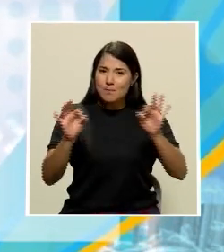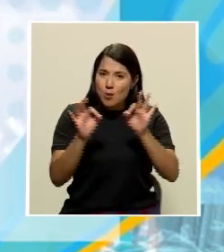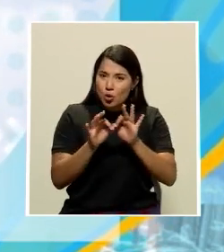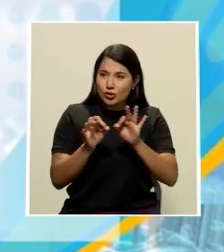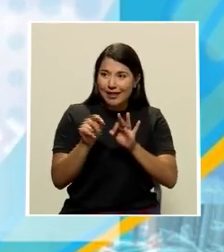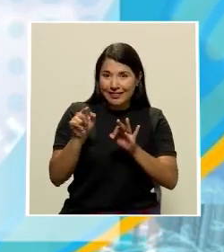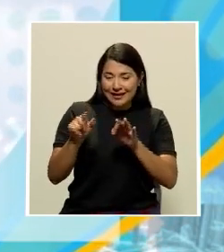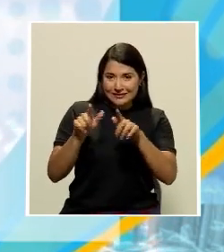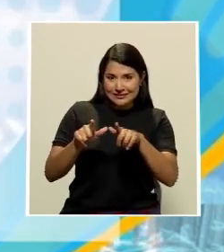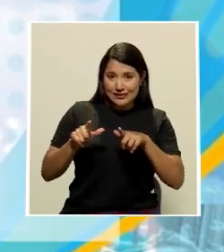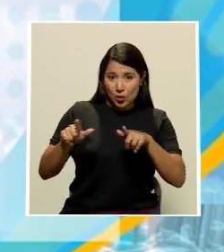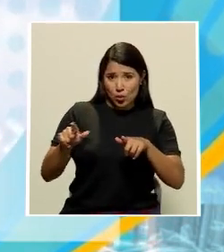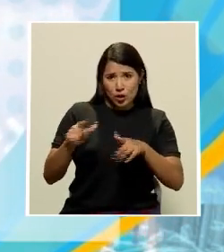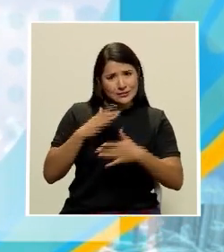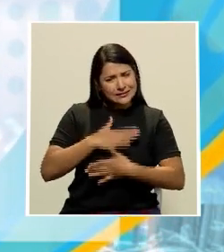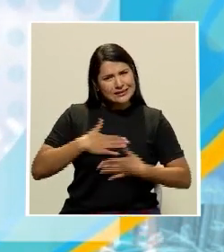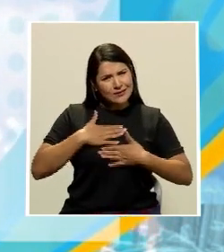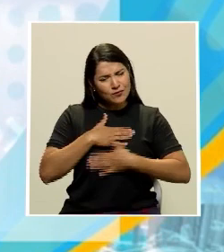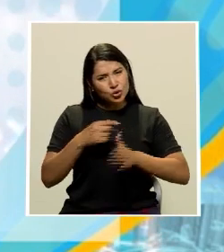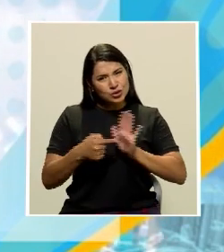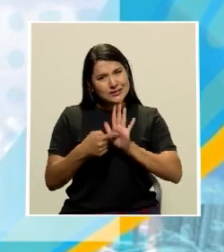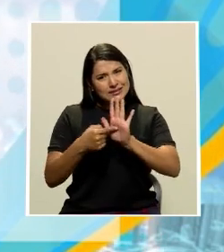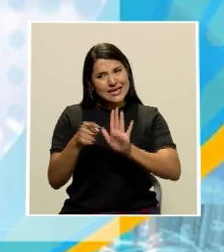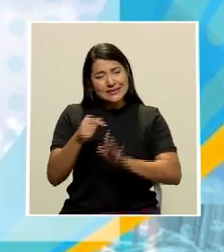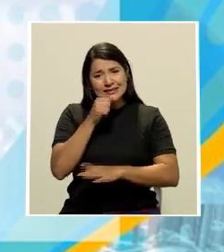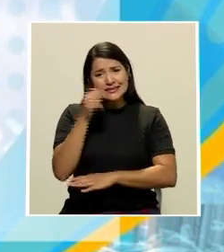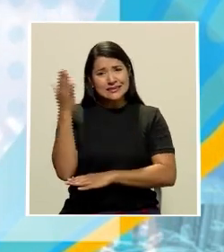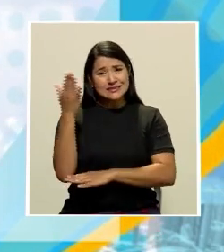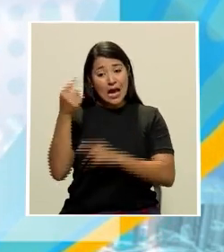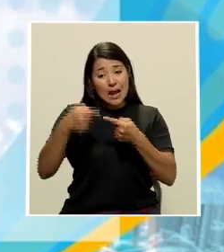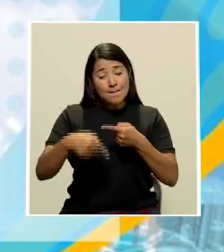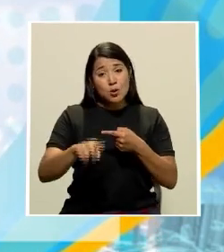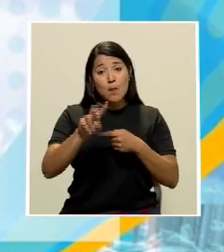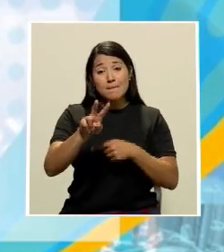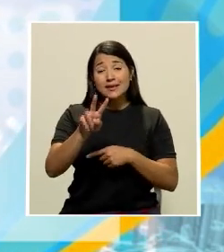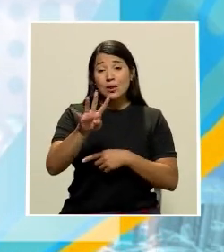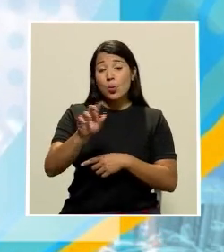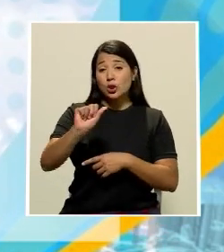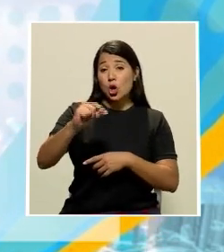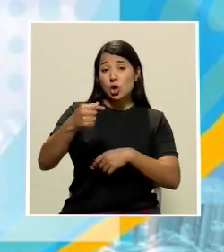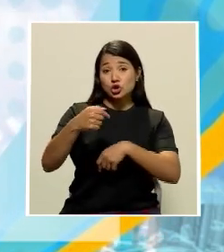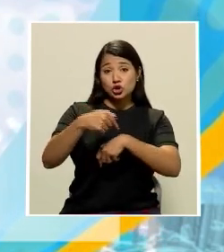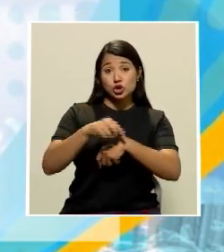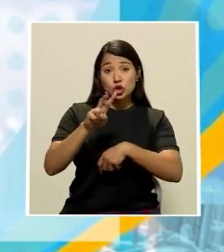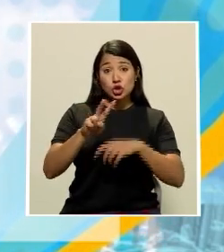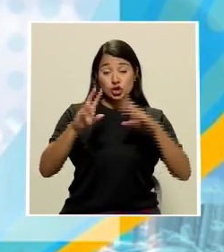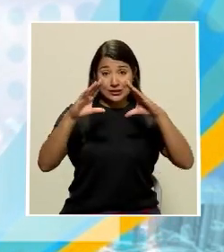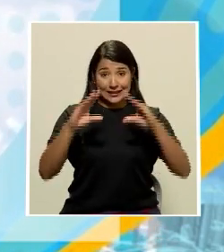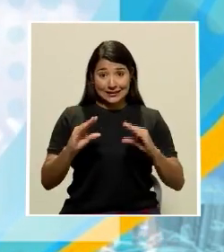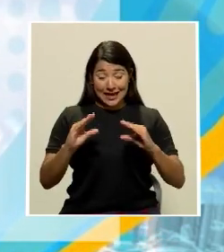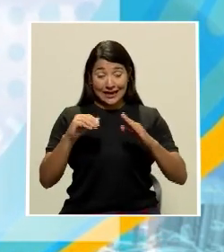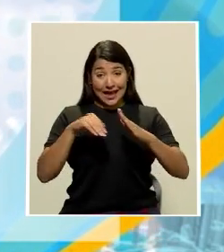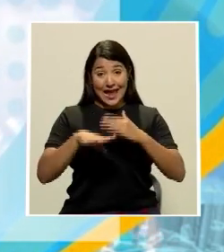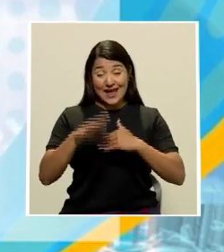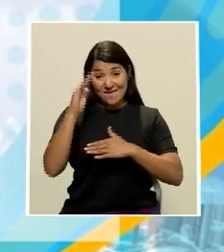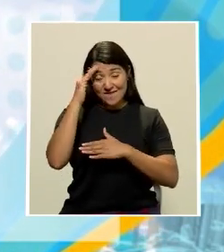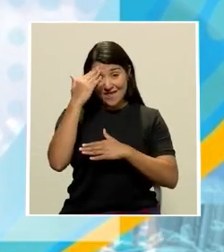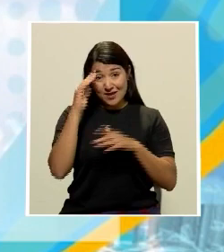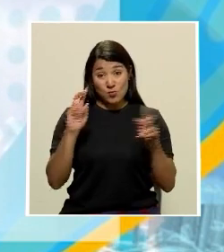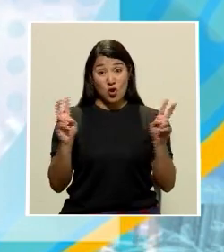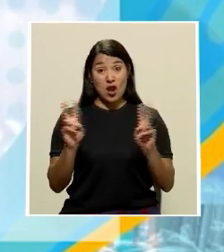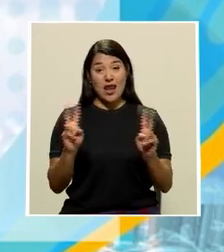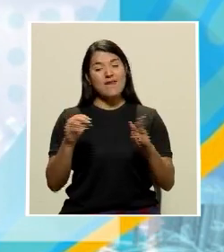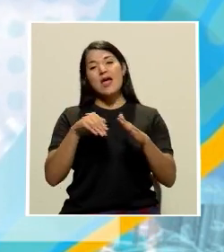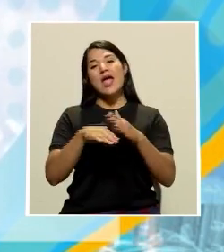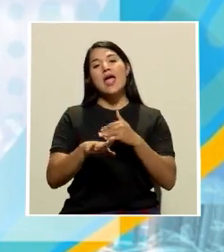sitio precolombino. Disfrute de la transmisión de esta charla el próximo 24 de agosto a las 2 de la tarde en el Facebook Live